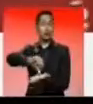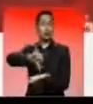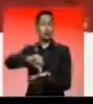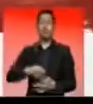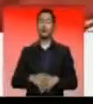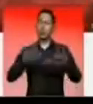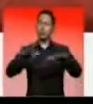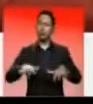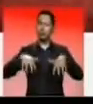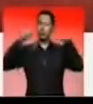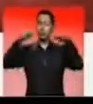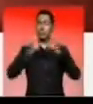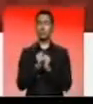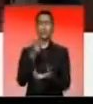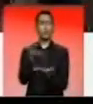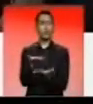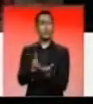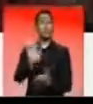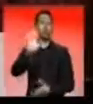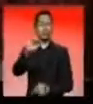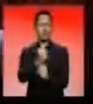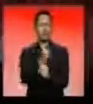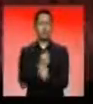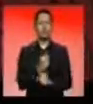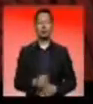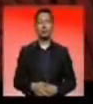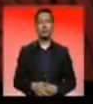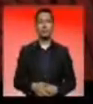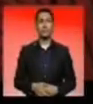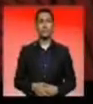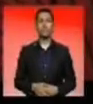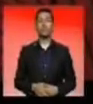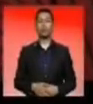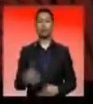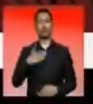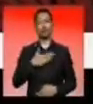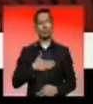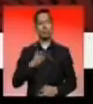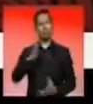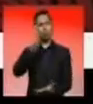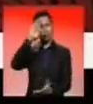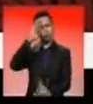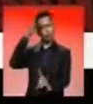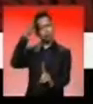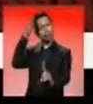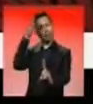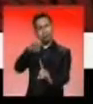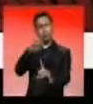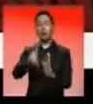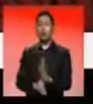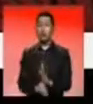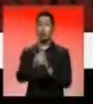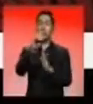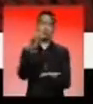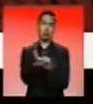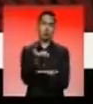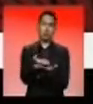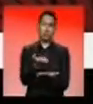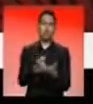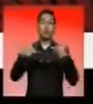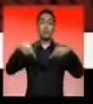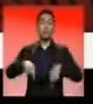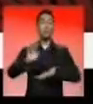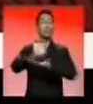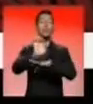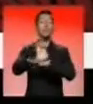dio a conocer las propuestas de trabajo. Poner como centro de desarrollo económico del